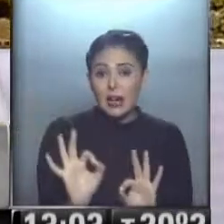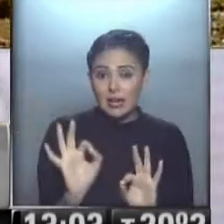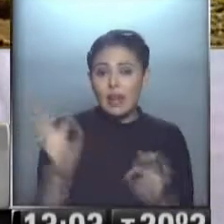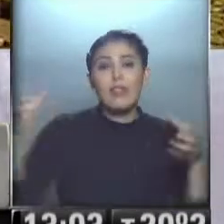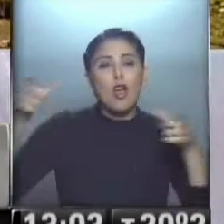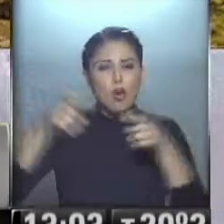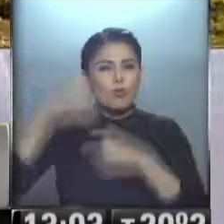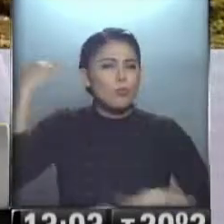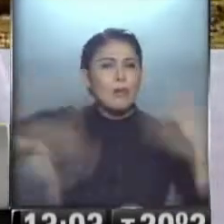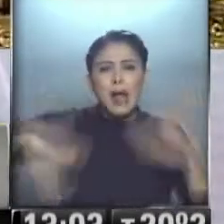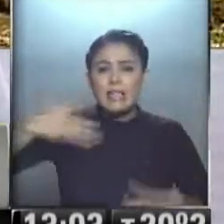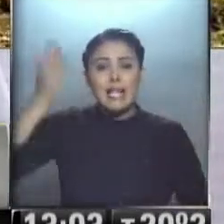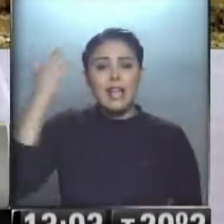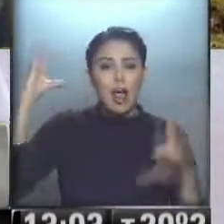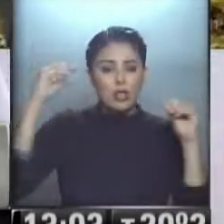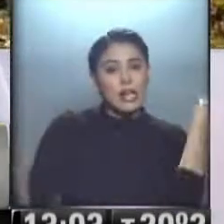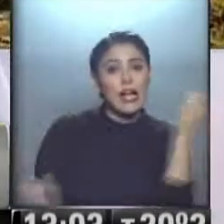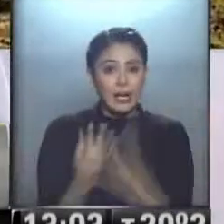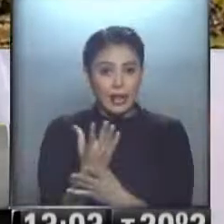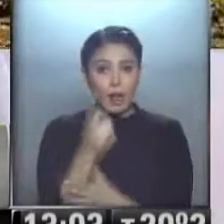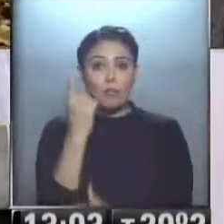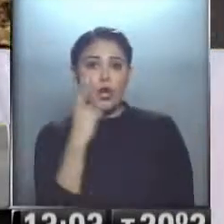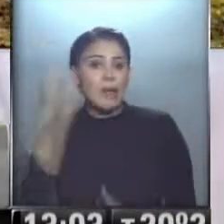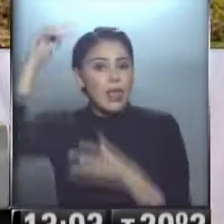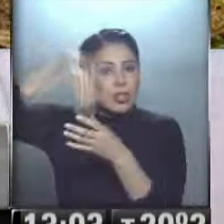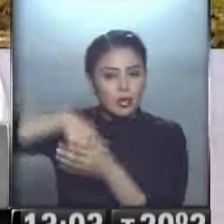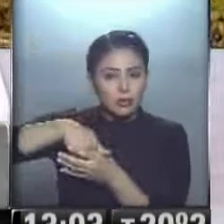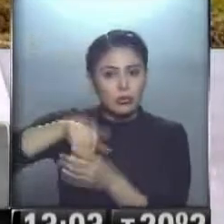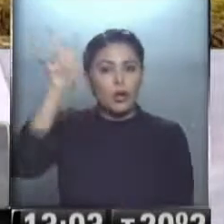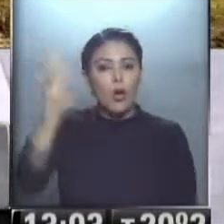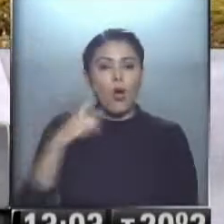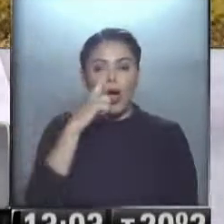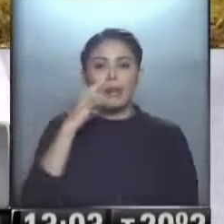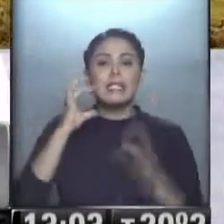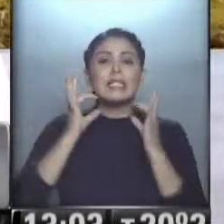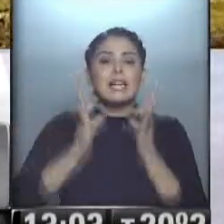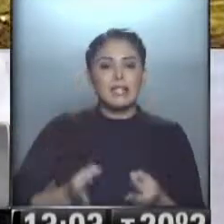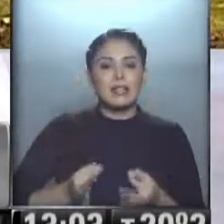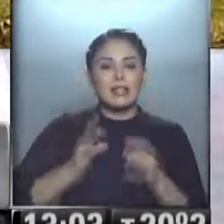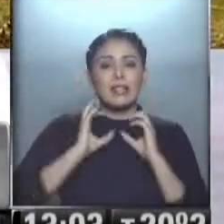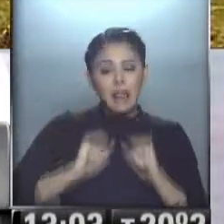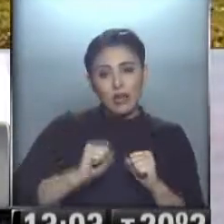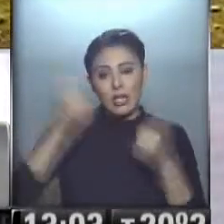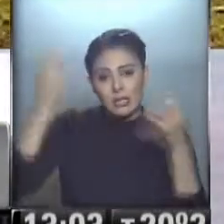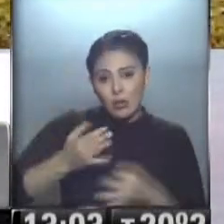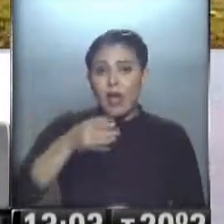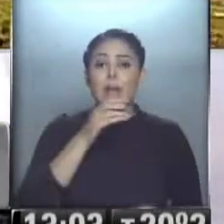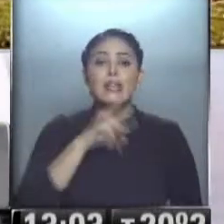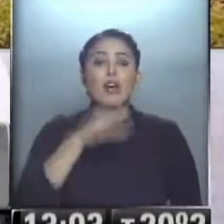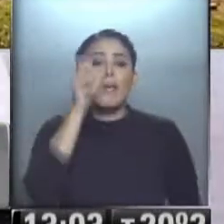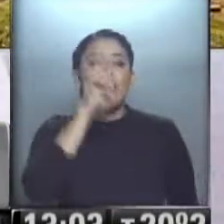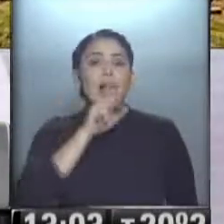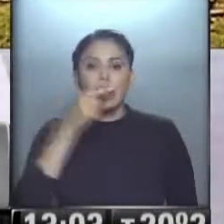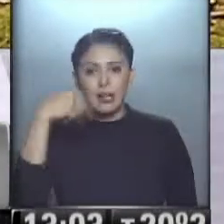que se armó ayer a la noche en la municipalidad fue Sergio Berni. Sergio Berni después visitó junto al